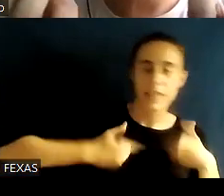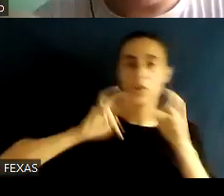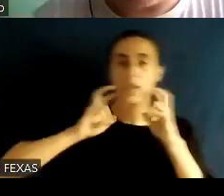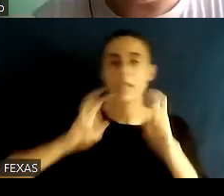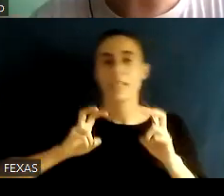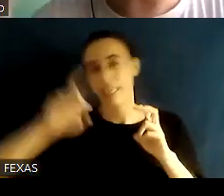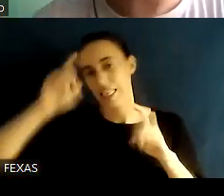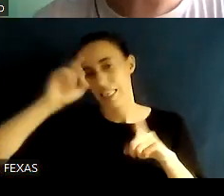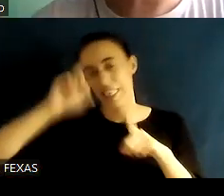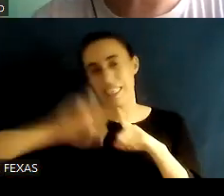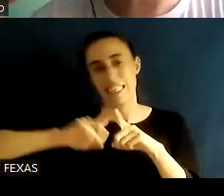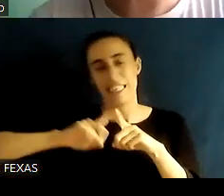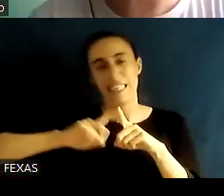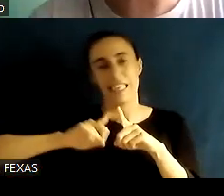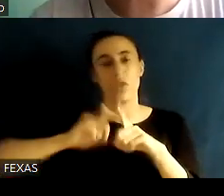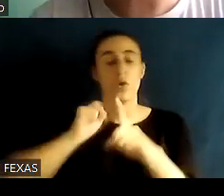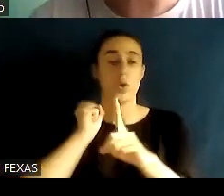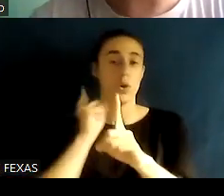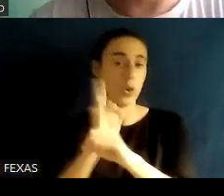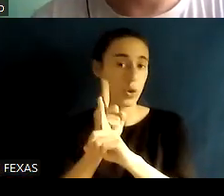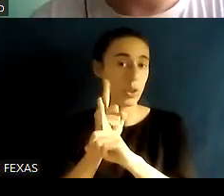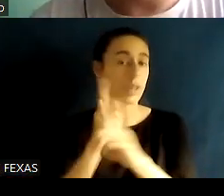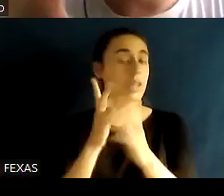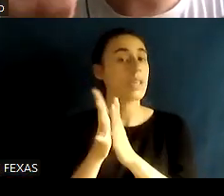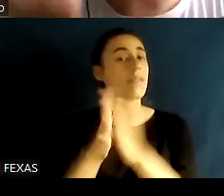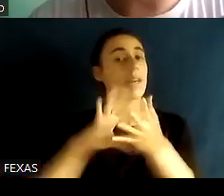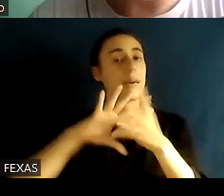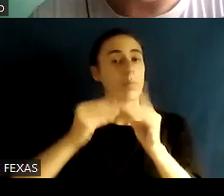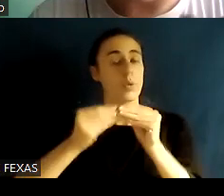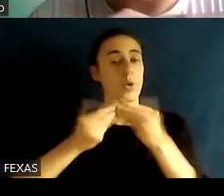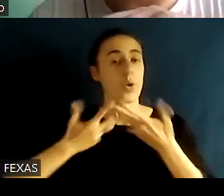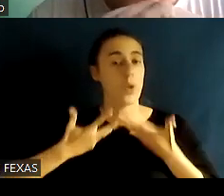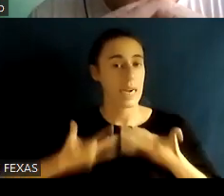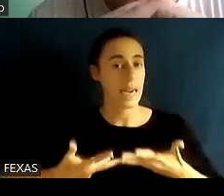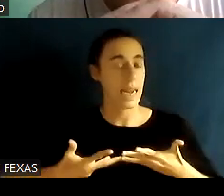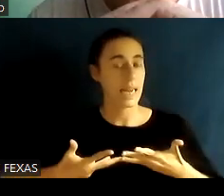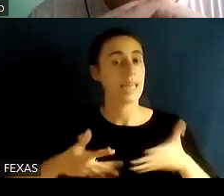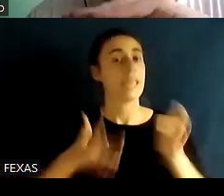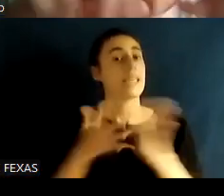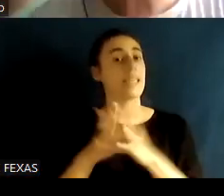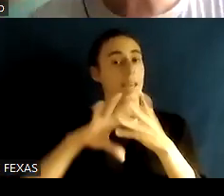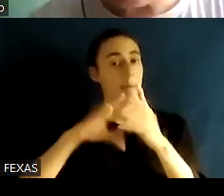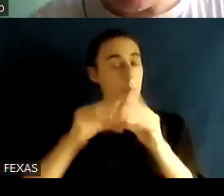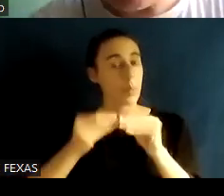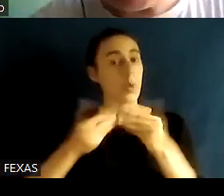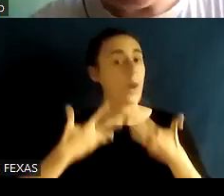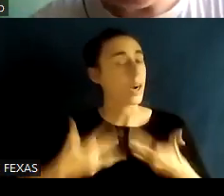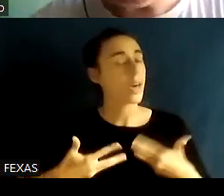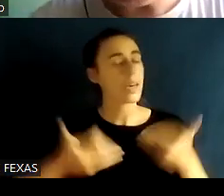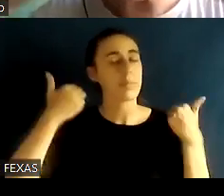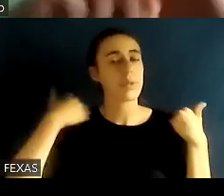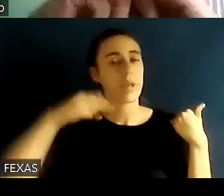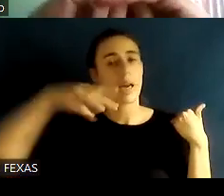relajante muscular, es decir, que después de cualquier contracción muscular, la relajación la hace el magnesio, pero como